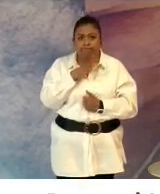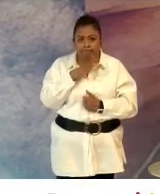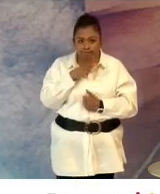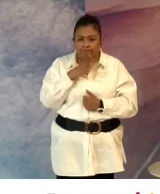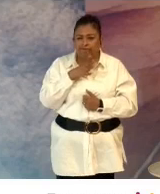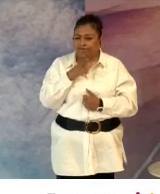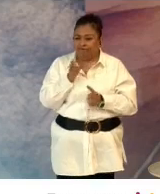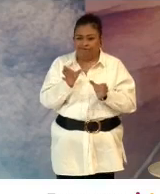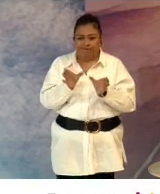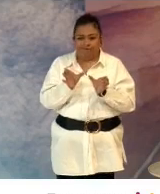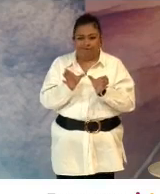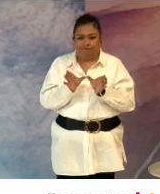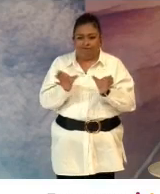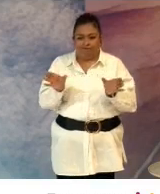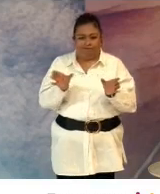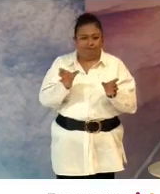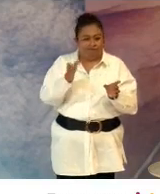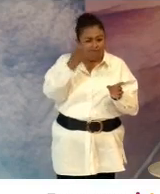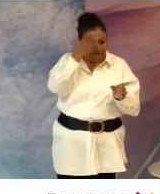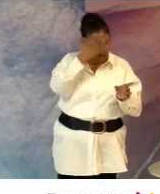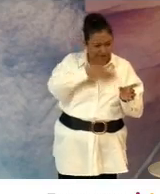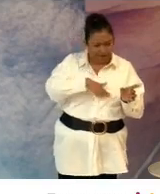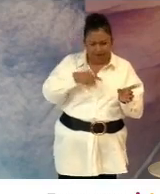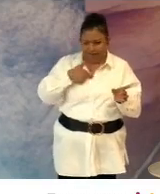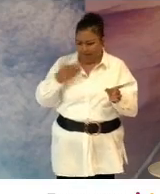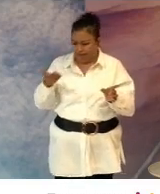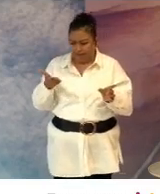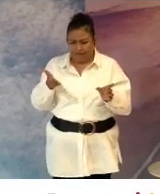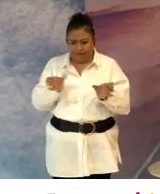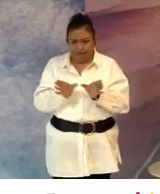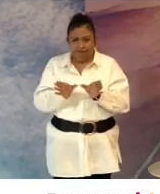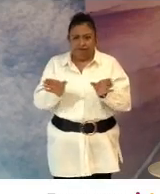esta brecha de el saber y el hacer